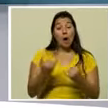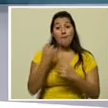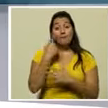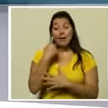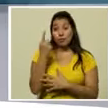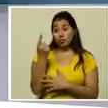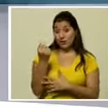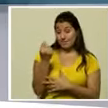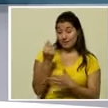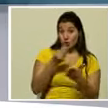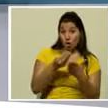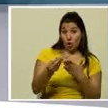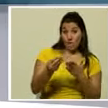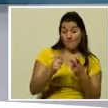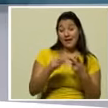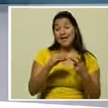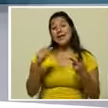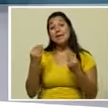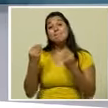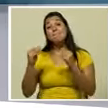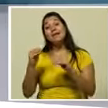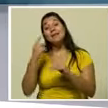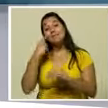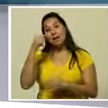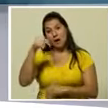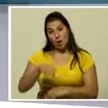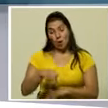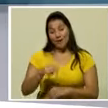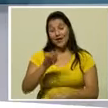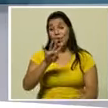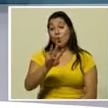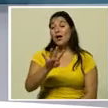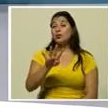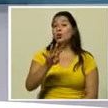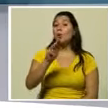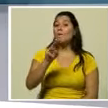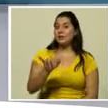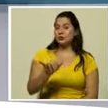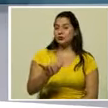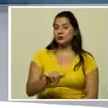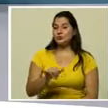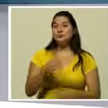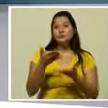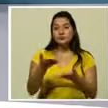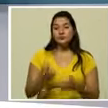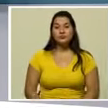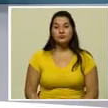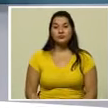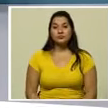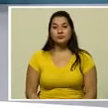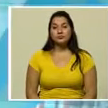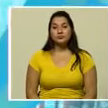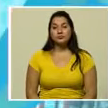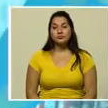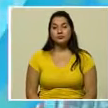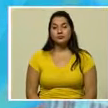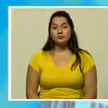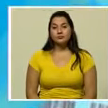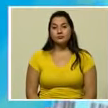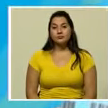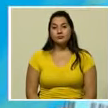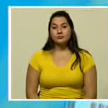precio de compra y venta para el día de hoy, 4 de mayo. Adelante. Banco Popular